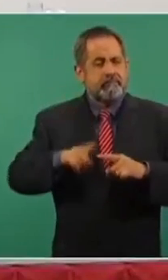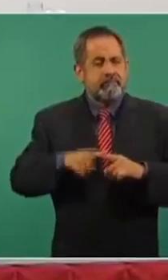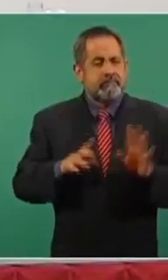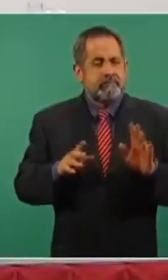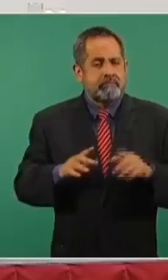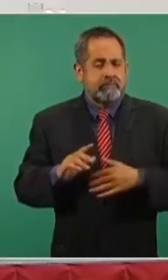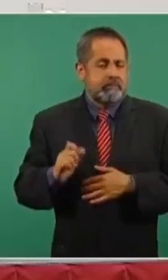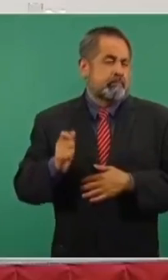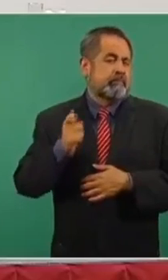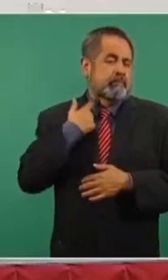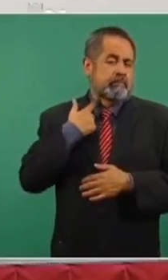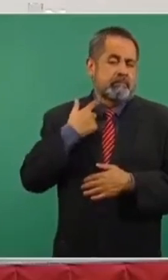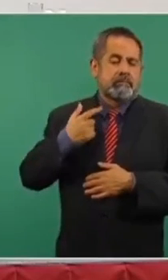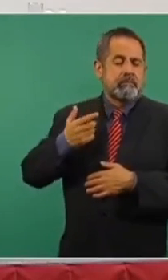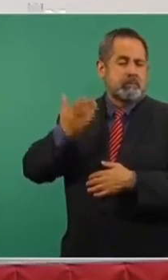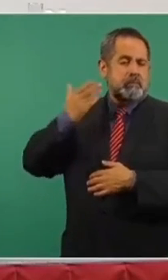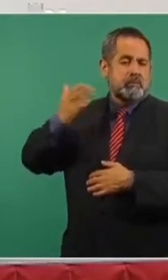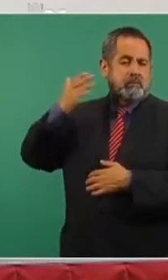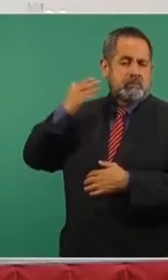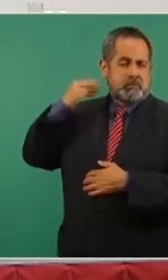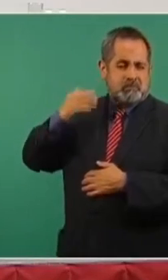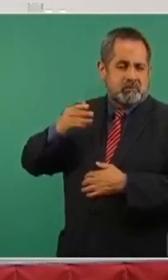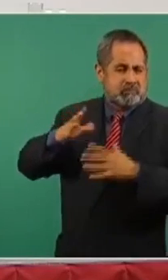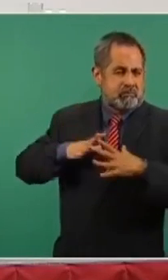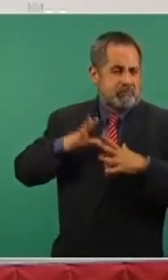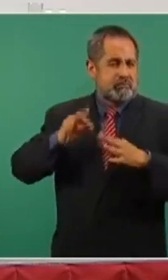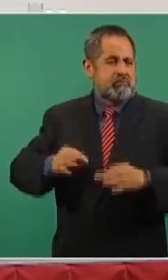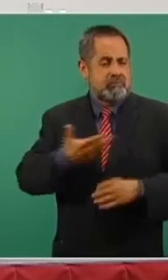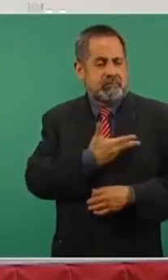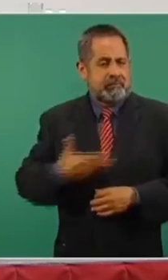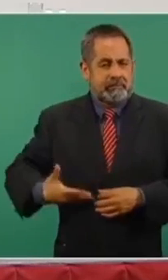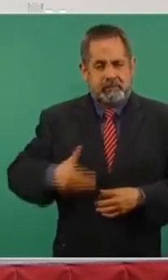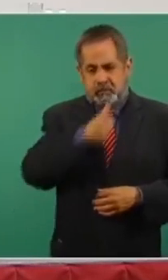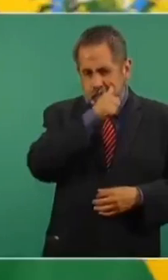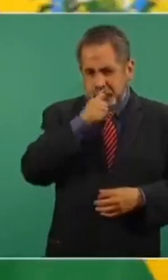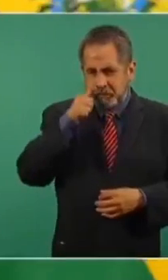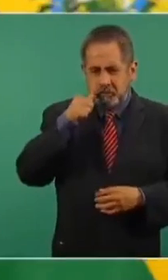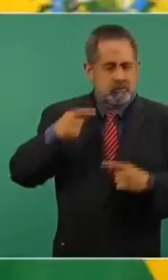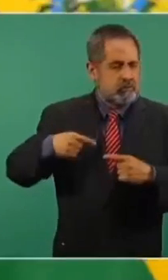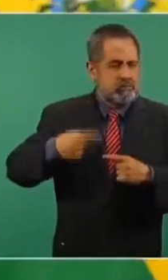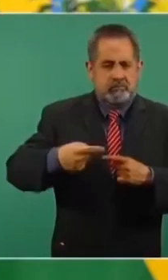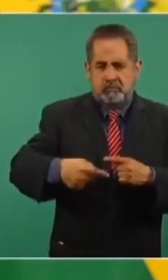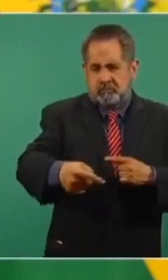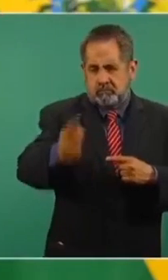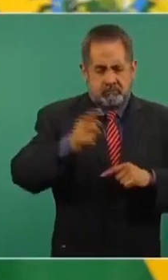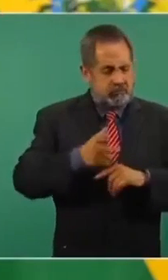a nuestros antepasados, desde el presidente Juárez,